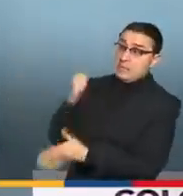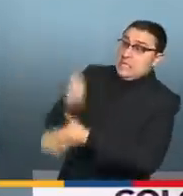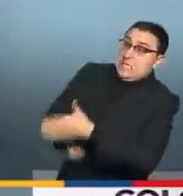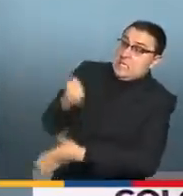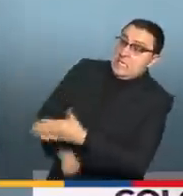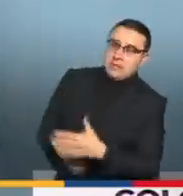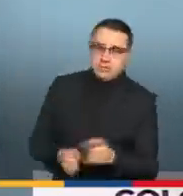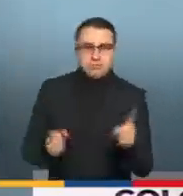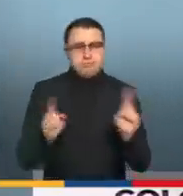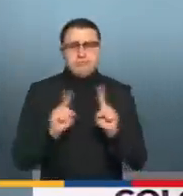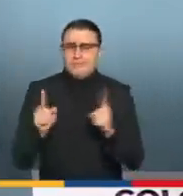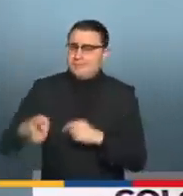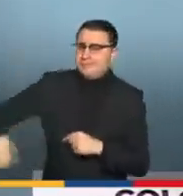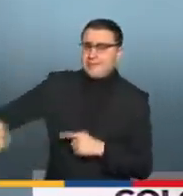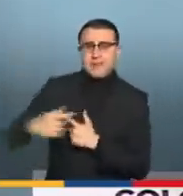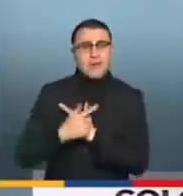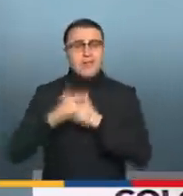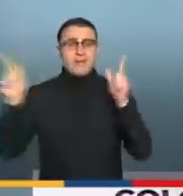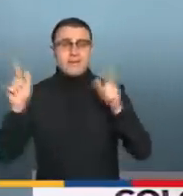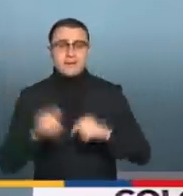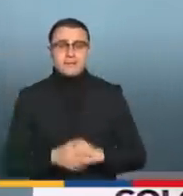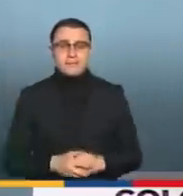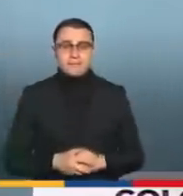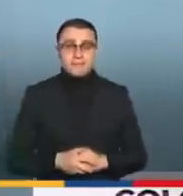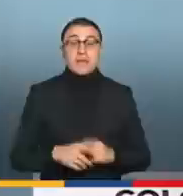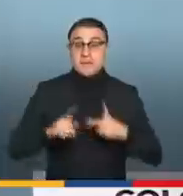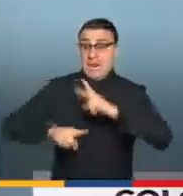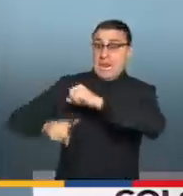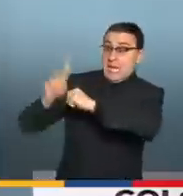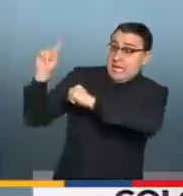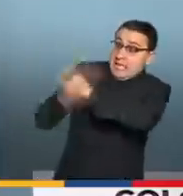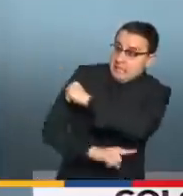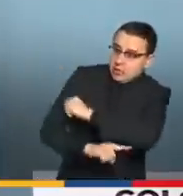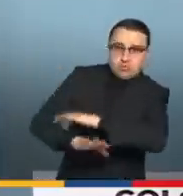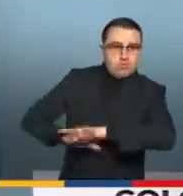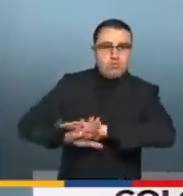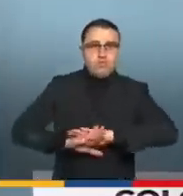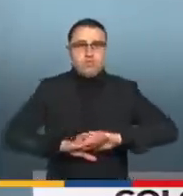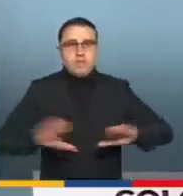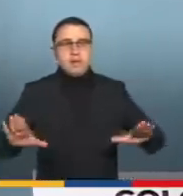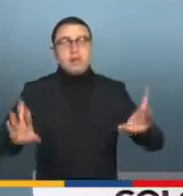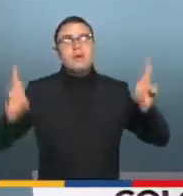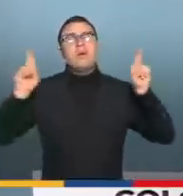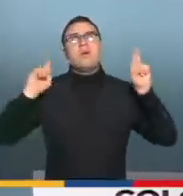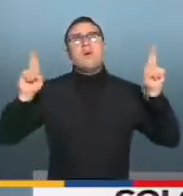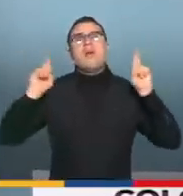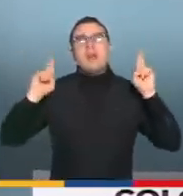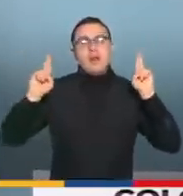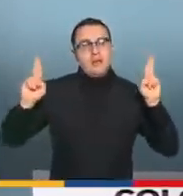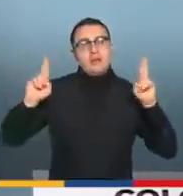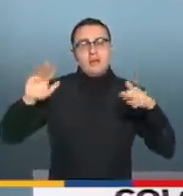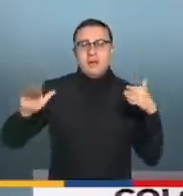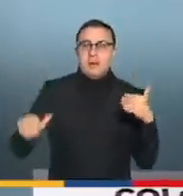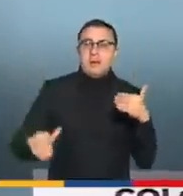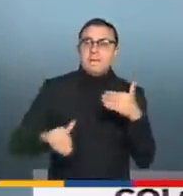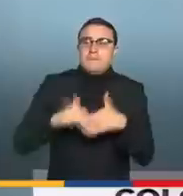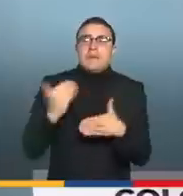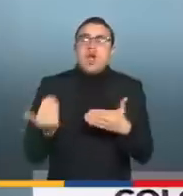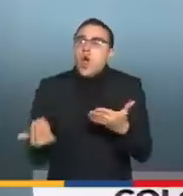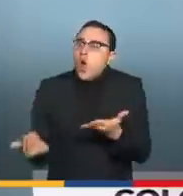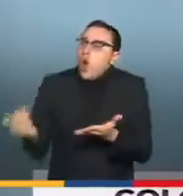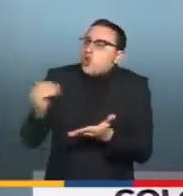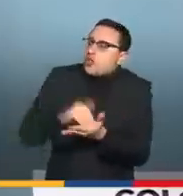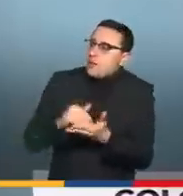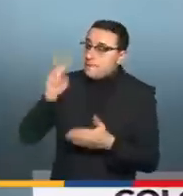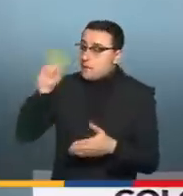También el otro riel del levantamiento de las sanciones. Ojalá todo comenzara por el reingreso de Venezuela